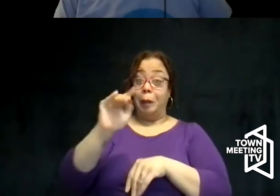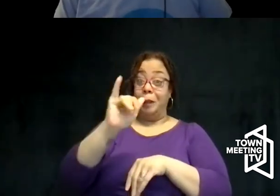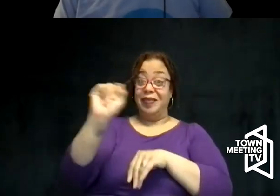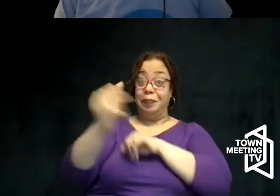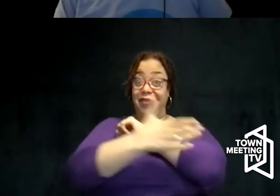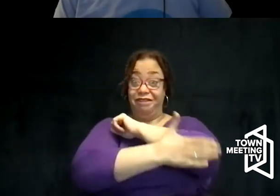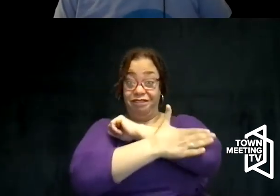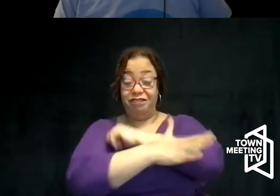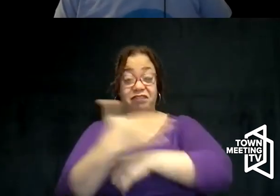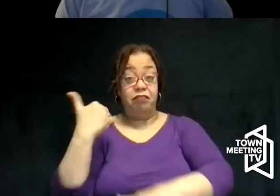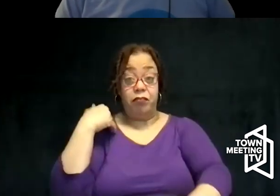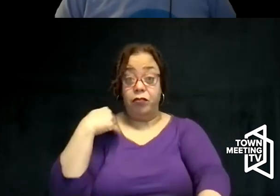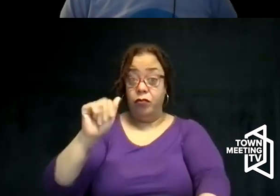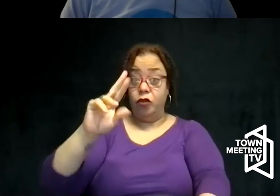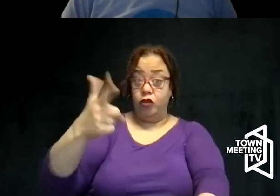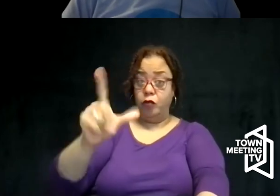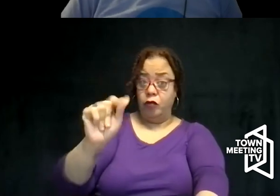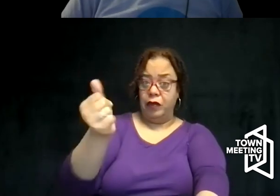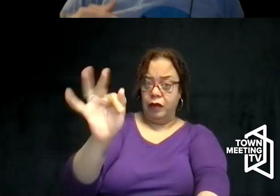en una fábrica